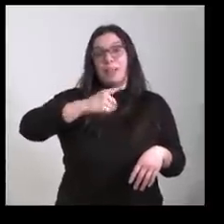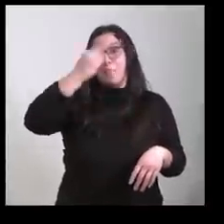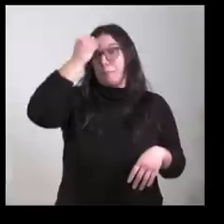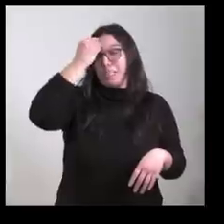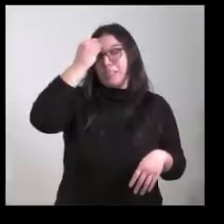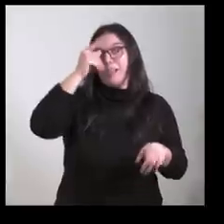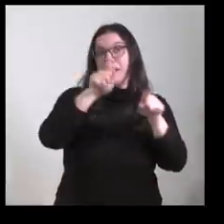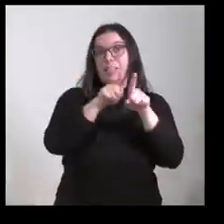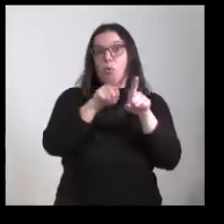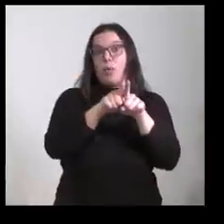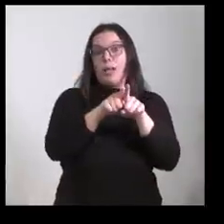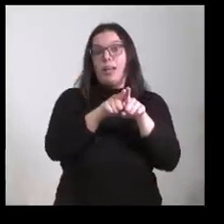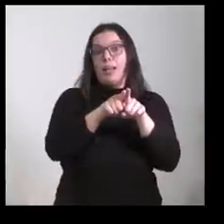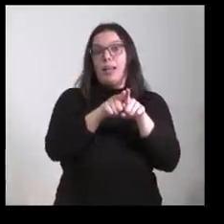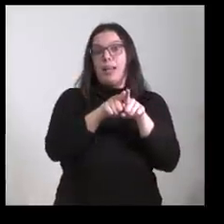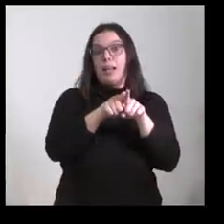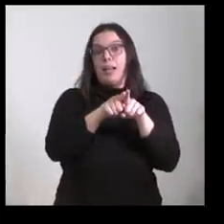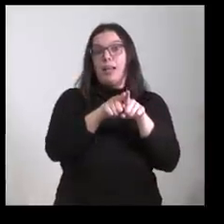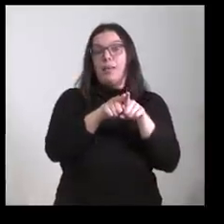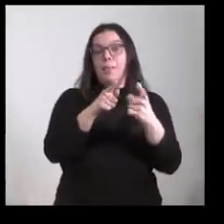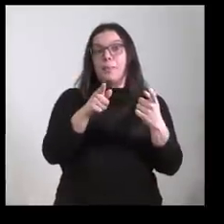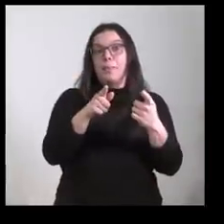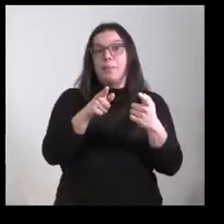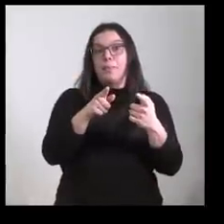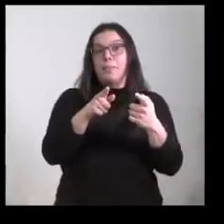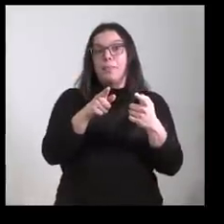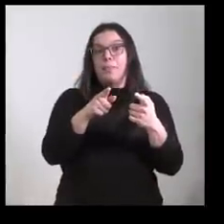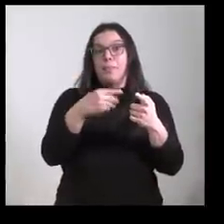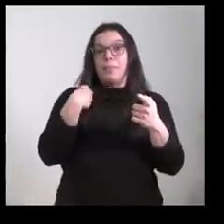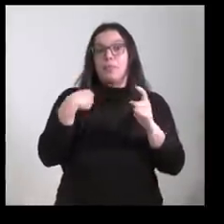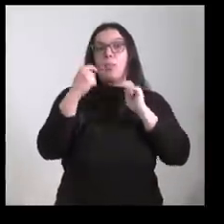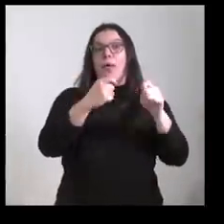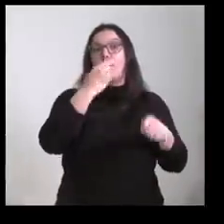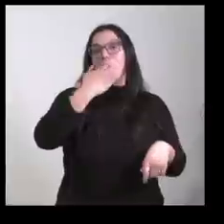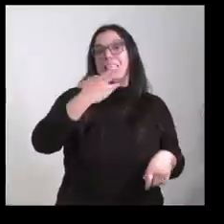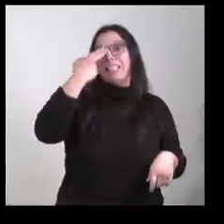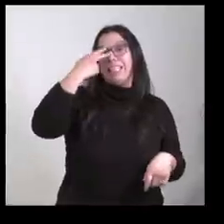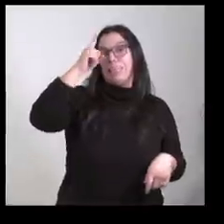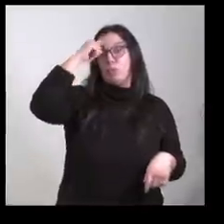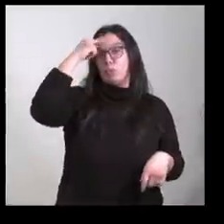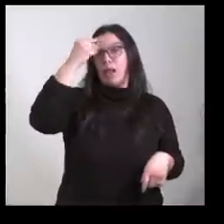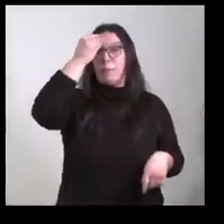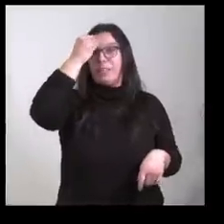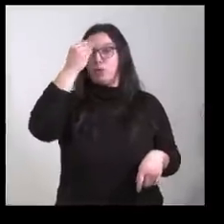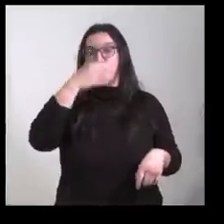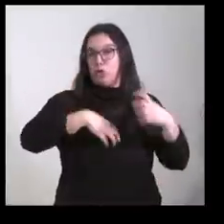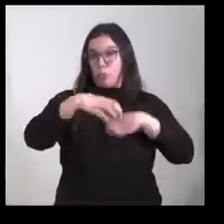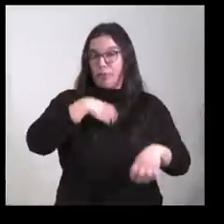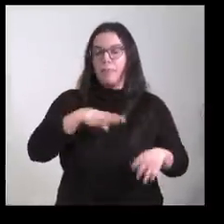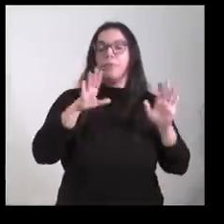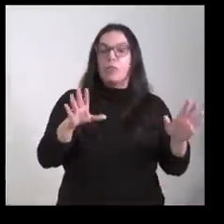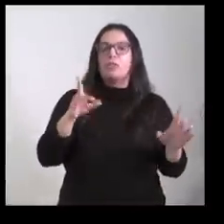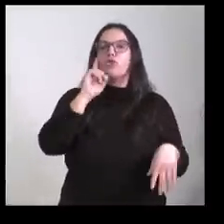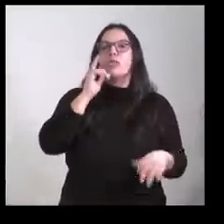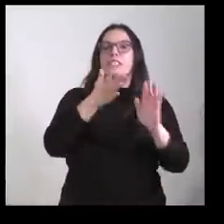de del trámite del expediente de vic no sé si haya habido falta de consenso porque la junta sí que tuvo